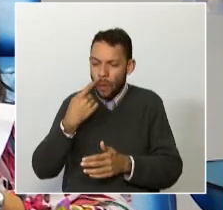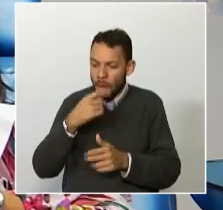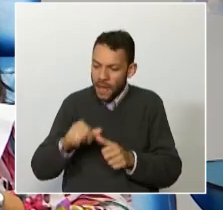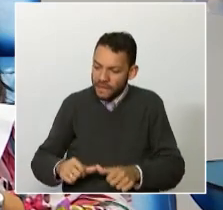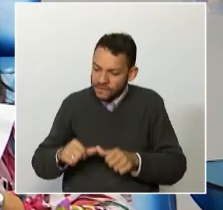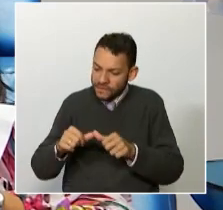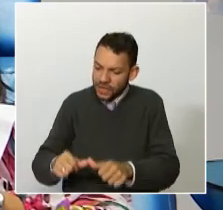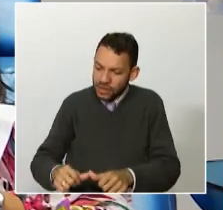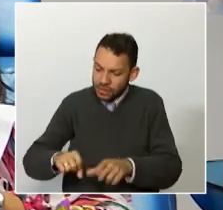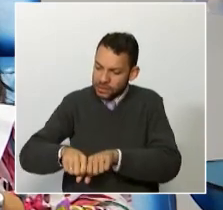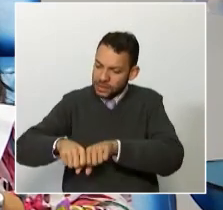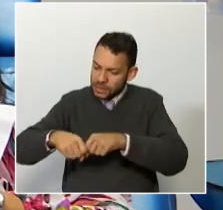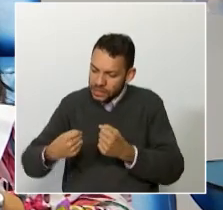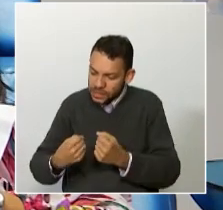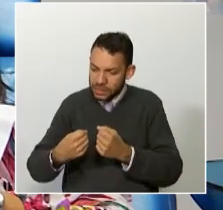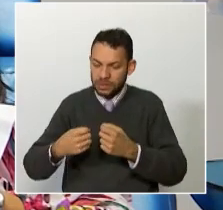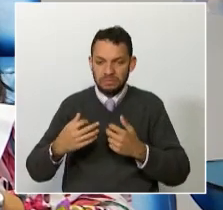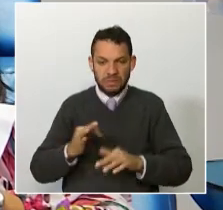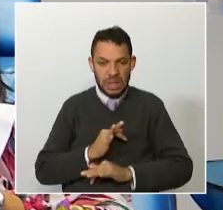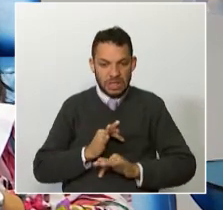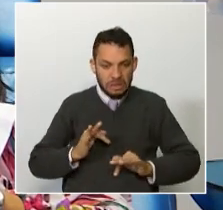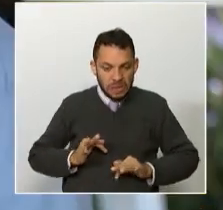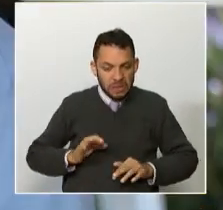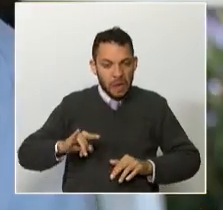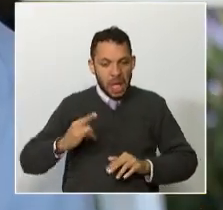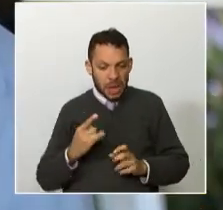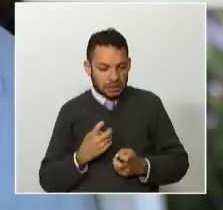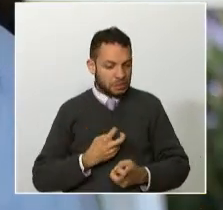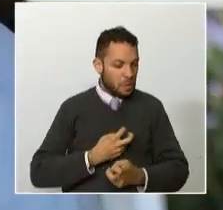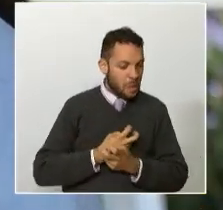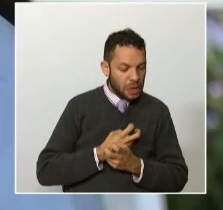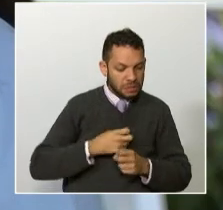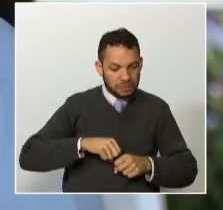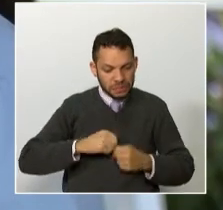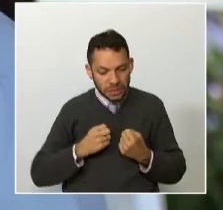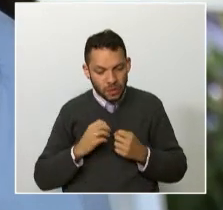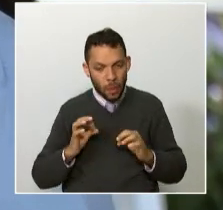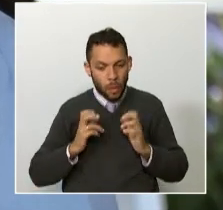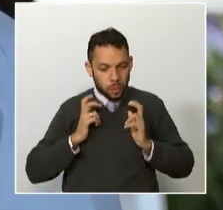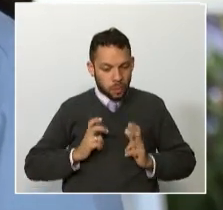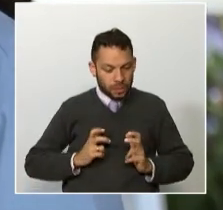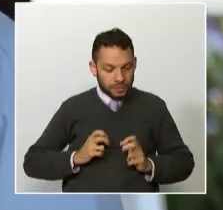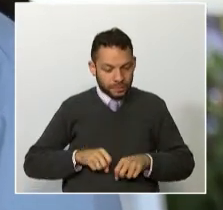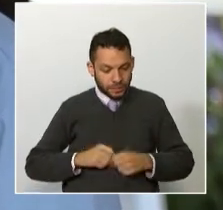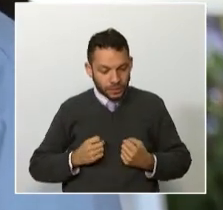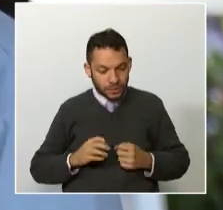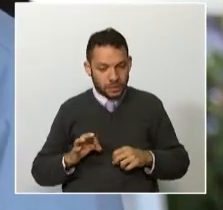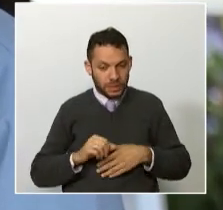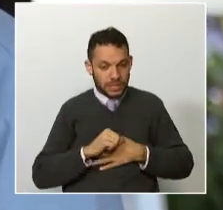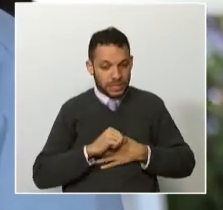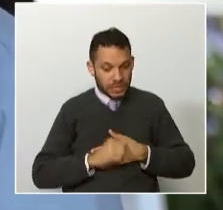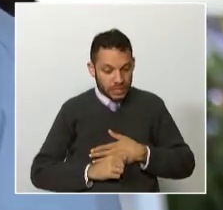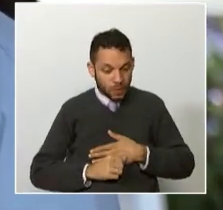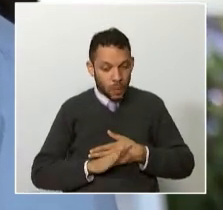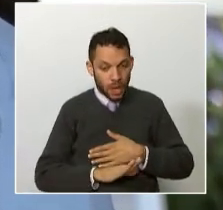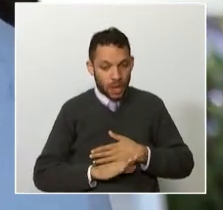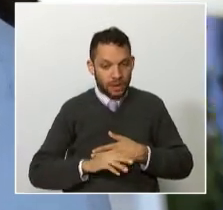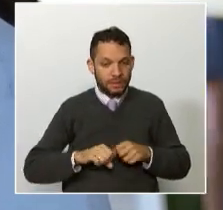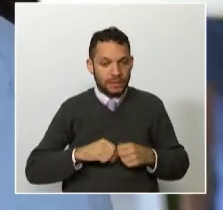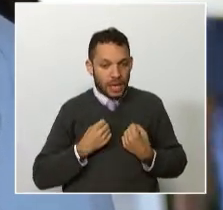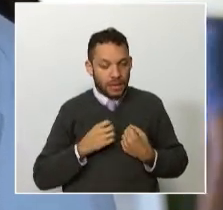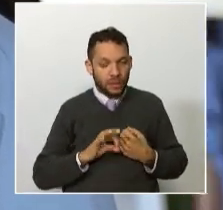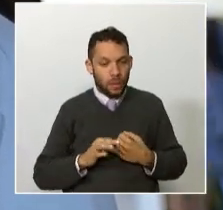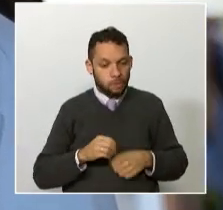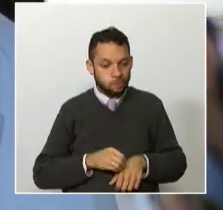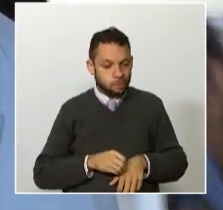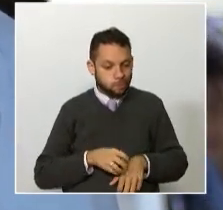un tratamiento odontológico, una fractura o algo que tenga, y en la otra parte del cuerpo puede ser una cicatriz de una cirugía, una